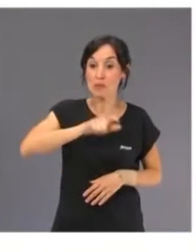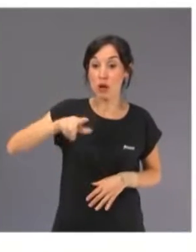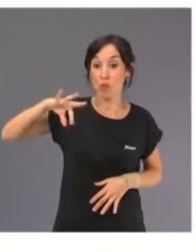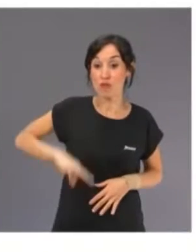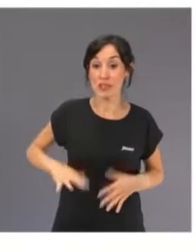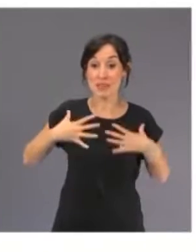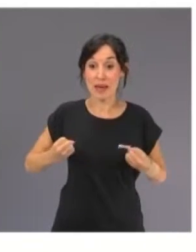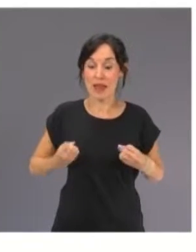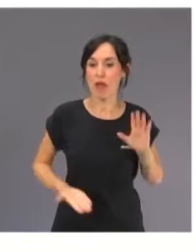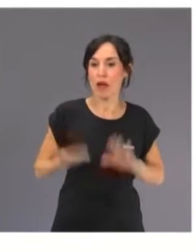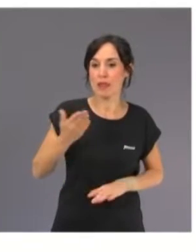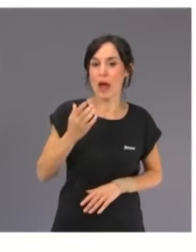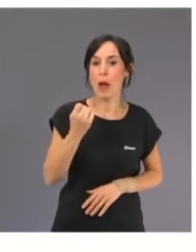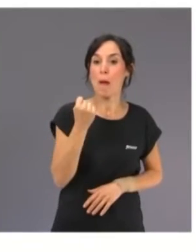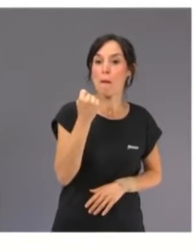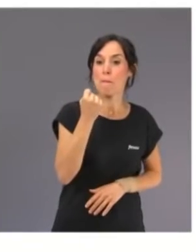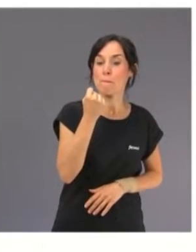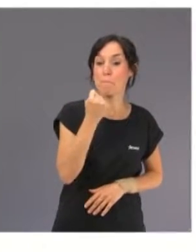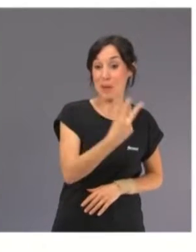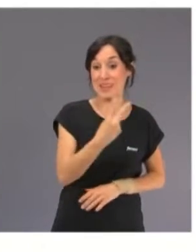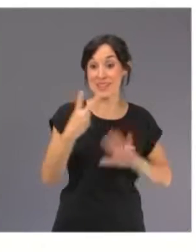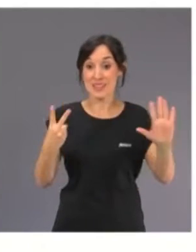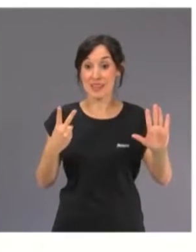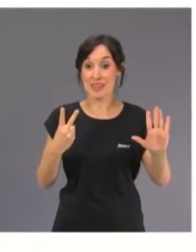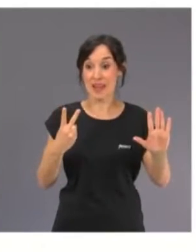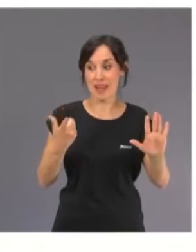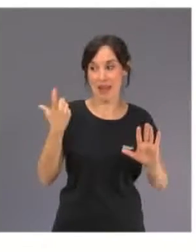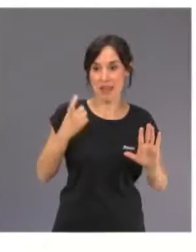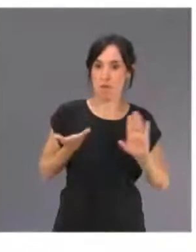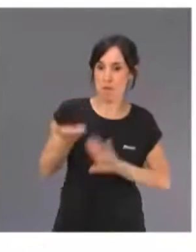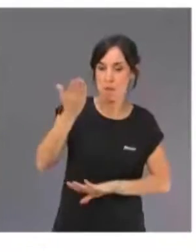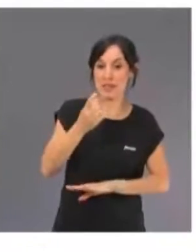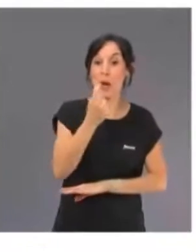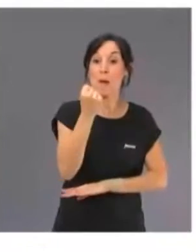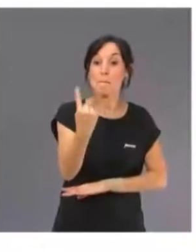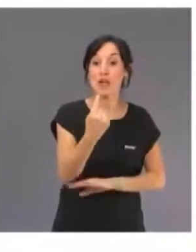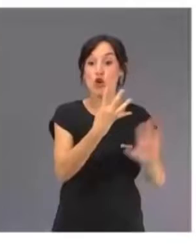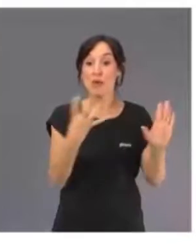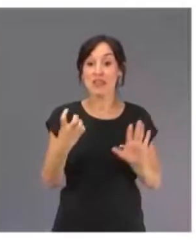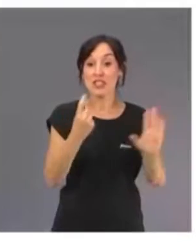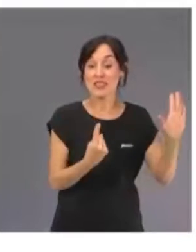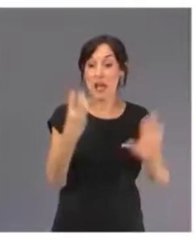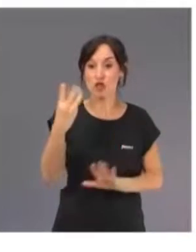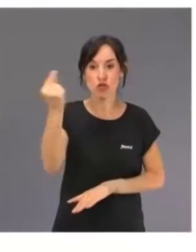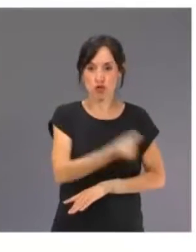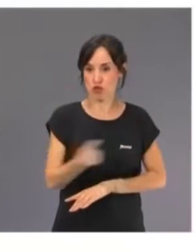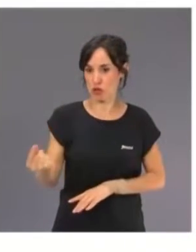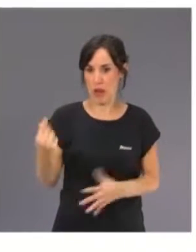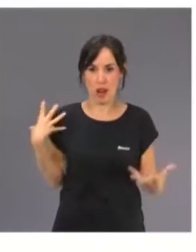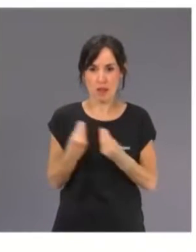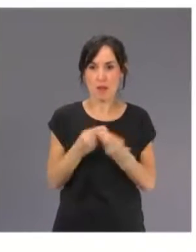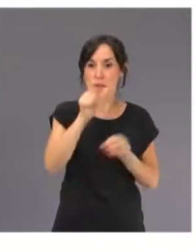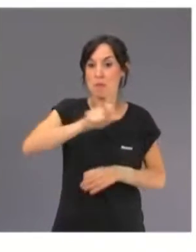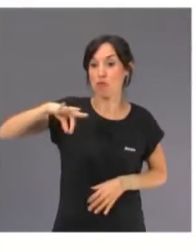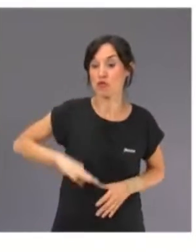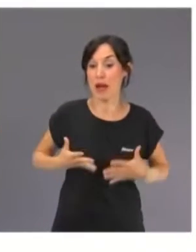profesionales sanitarios, 27 más que ayer. En total, 1.968 las altas de los profesionales.